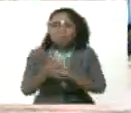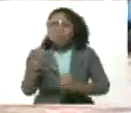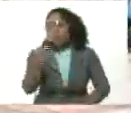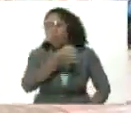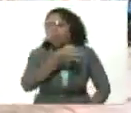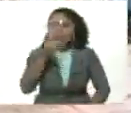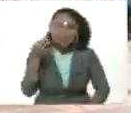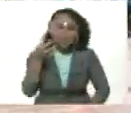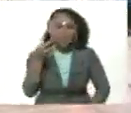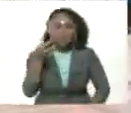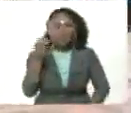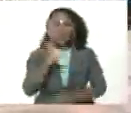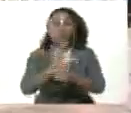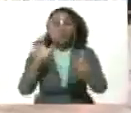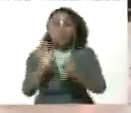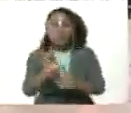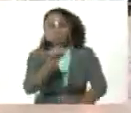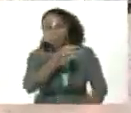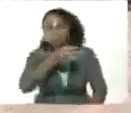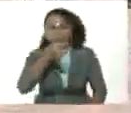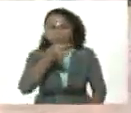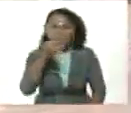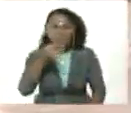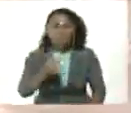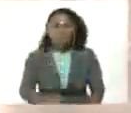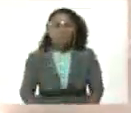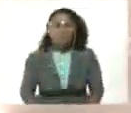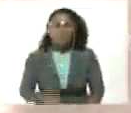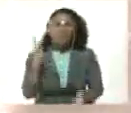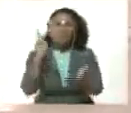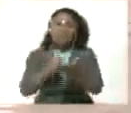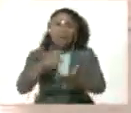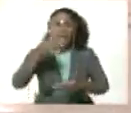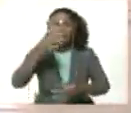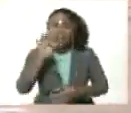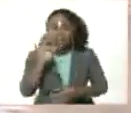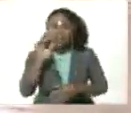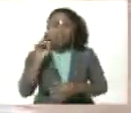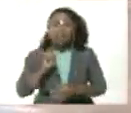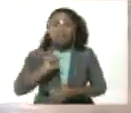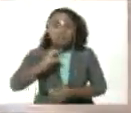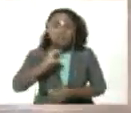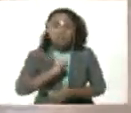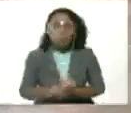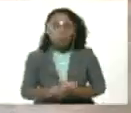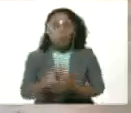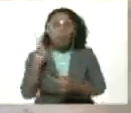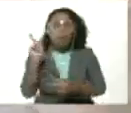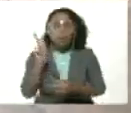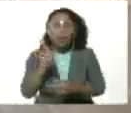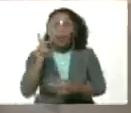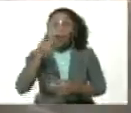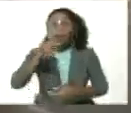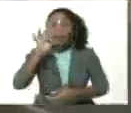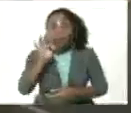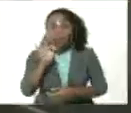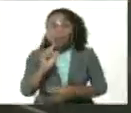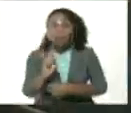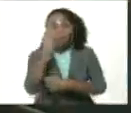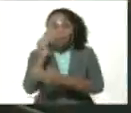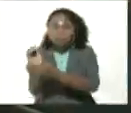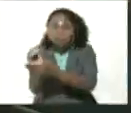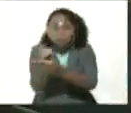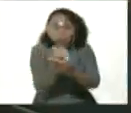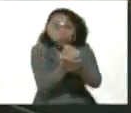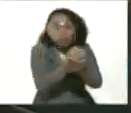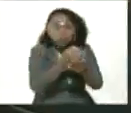unas propiedades excelentes. Llega el café. Llega el café, Este café, una vez que lo recepcionamos y pasa por